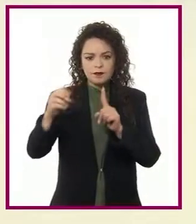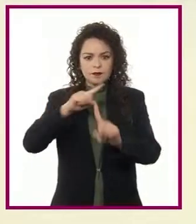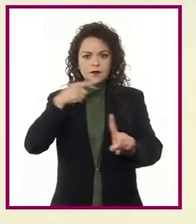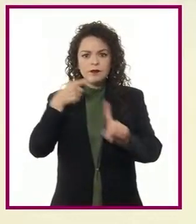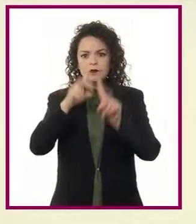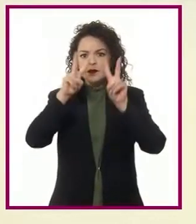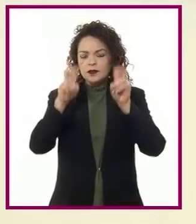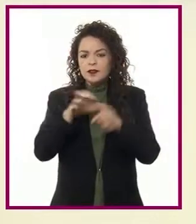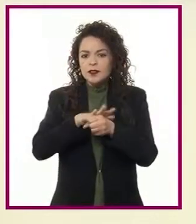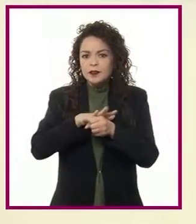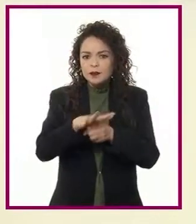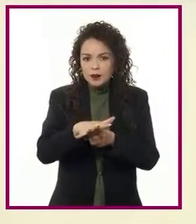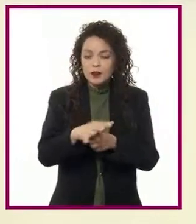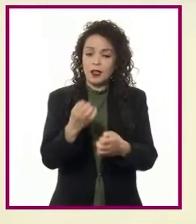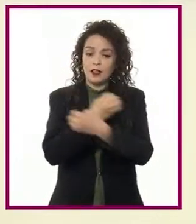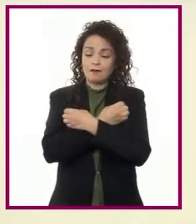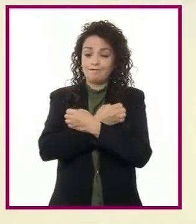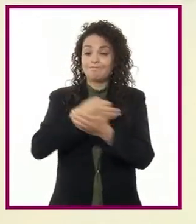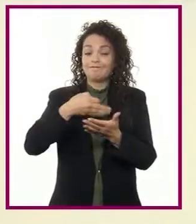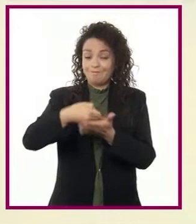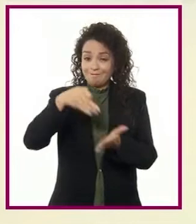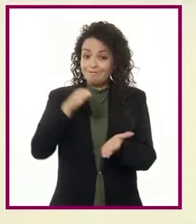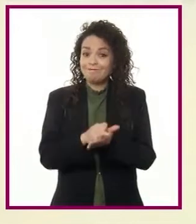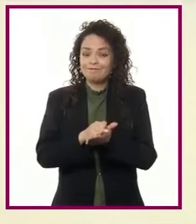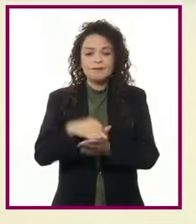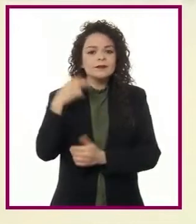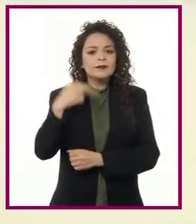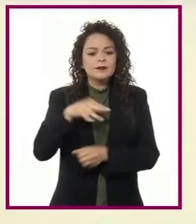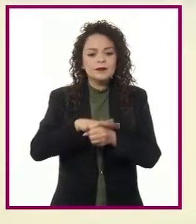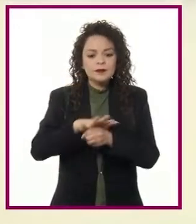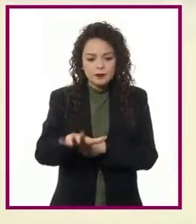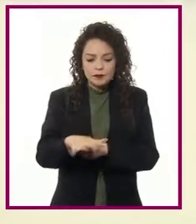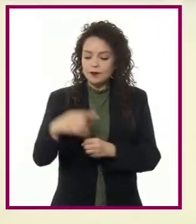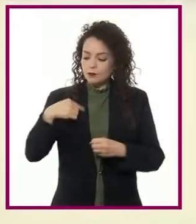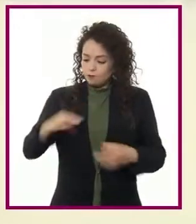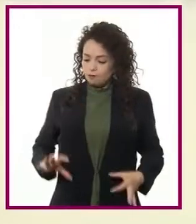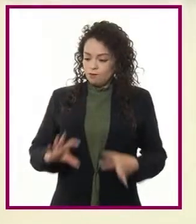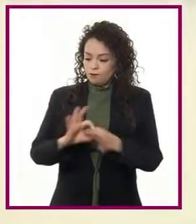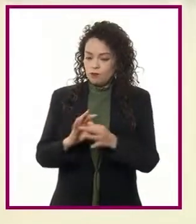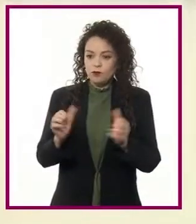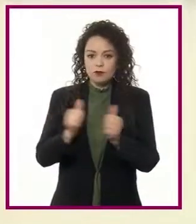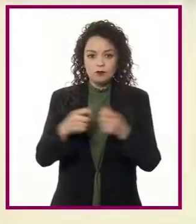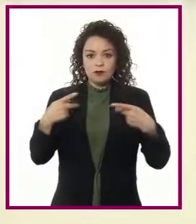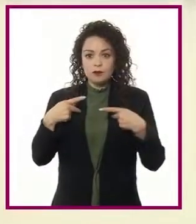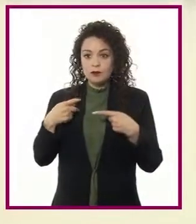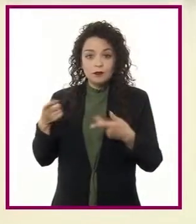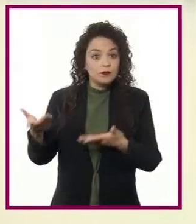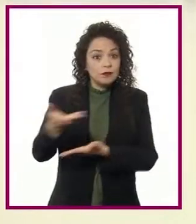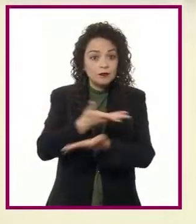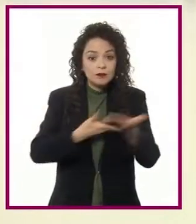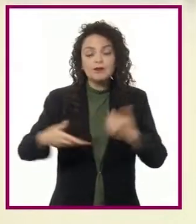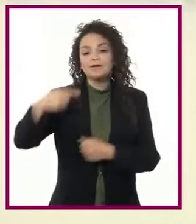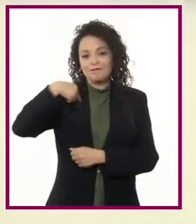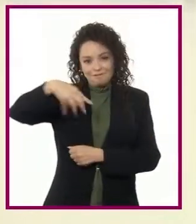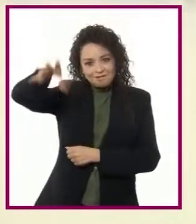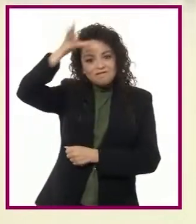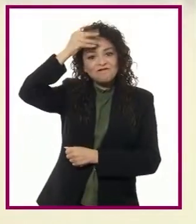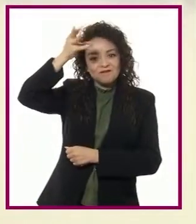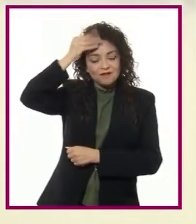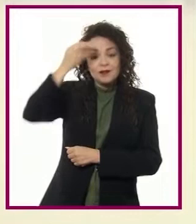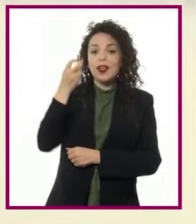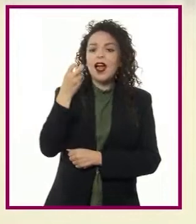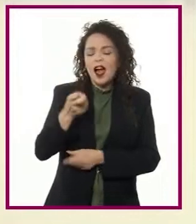Formación Cívica y Ética de segundo se titula Me relaciono con los demás y aprendo de ellos, en la que platicaremos